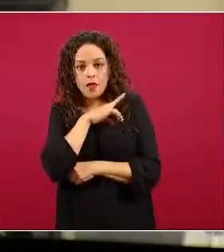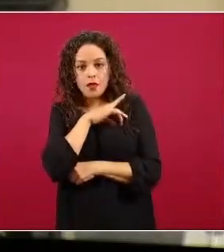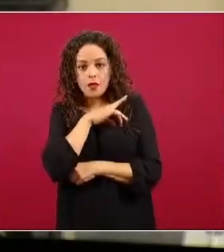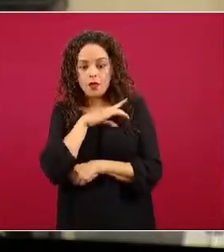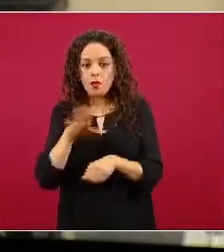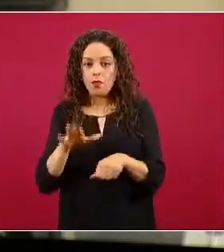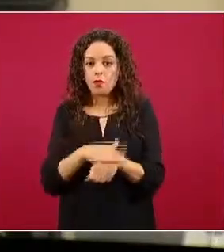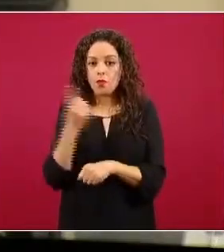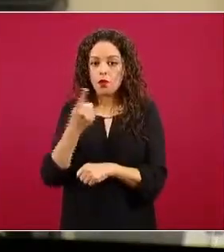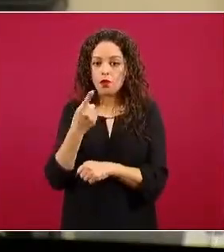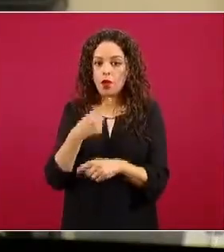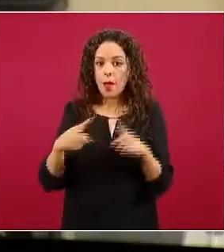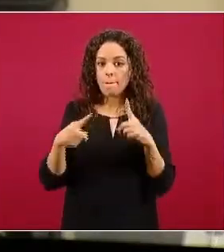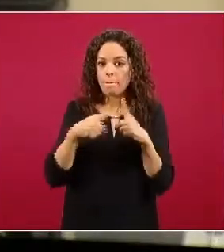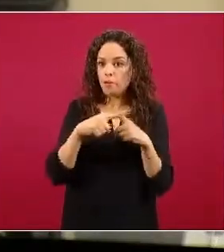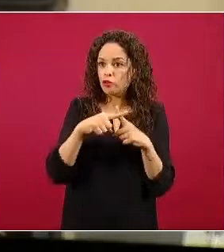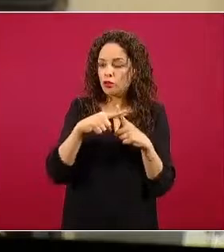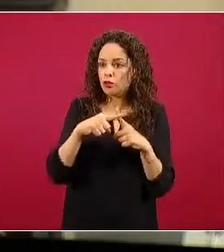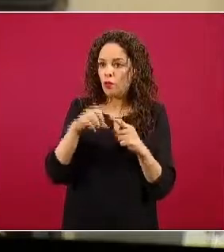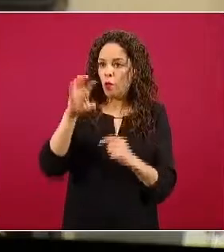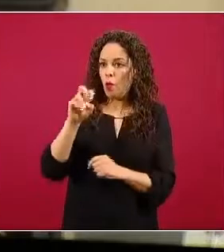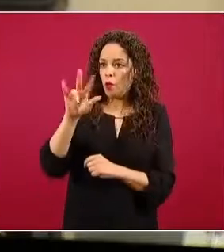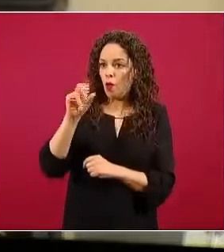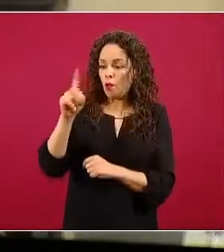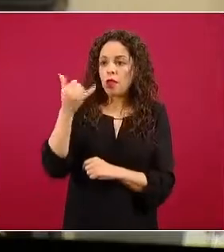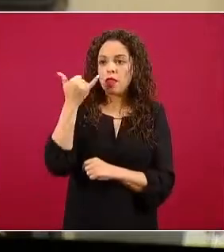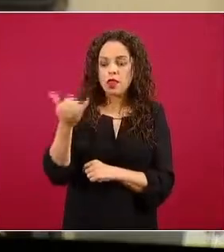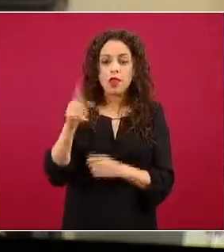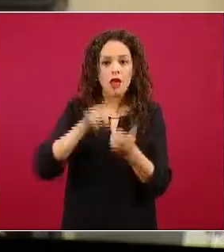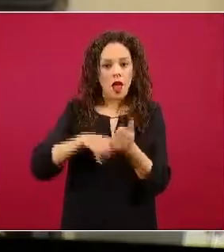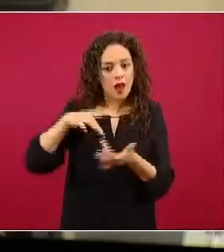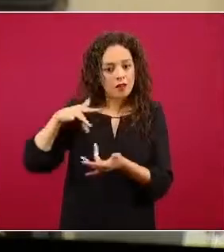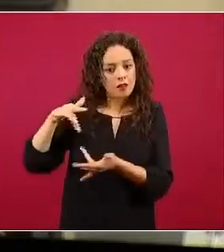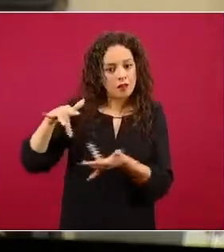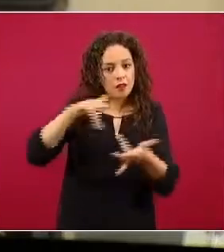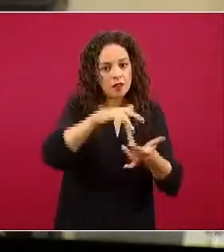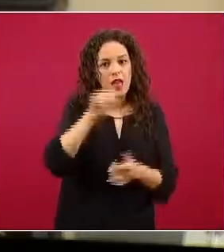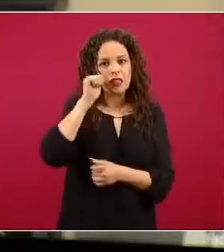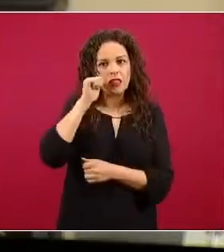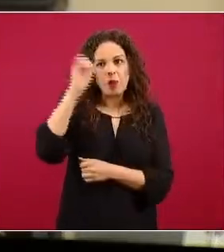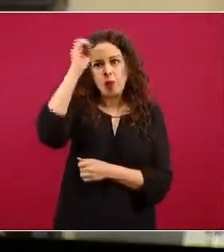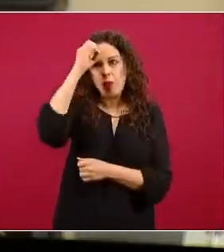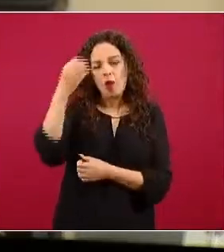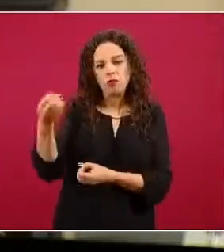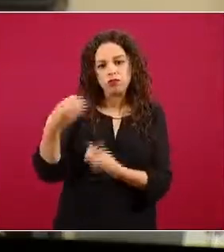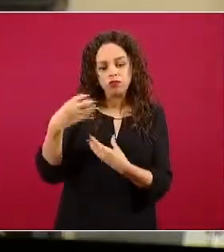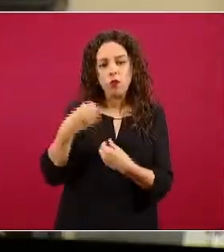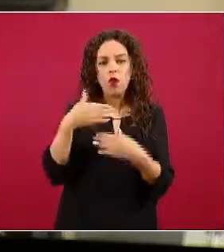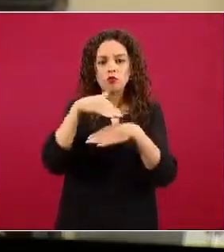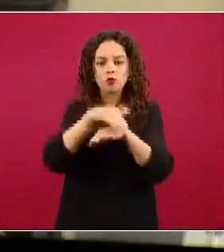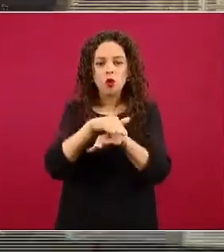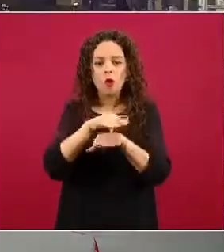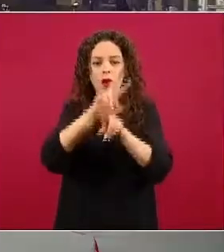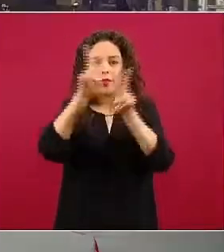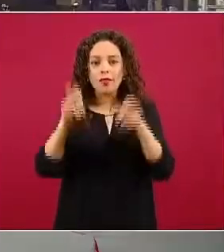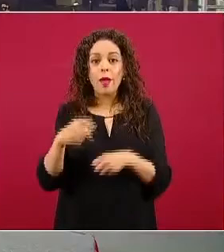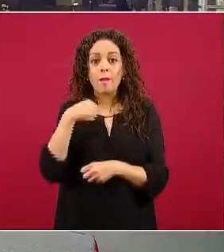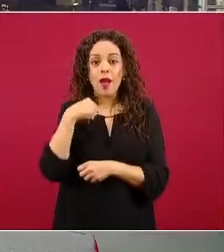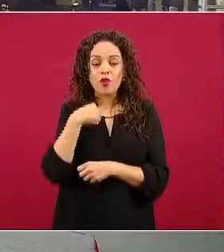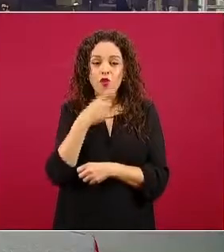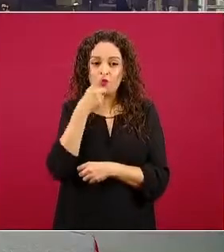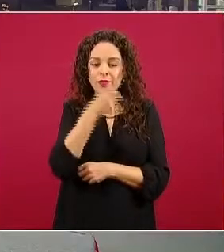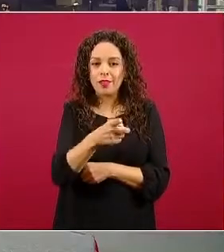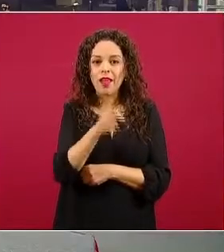COVID, y en las redes me comentaban muchísimo cuando yo hacía algún comentario de las vacunas, pues que no se